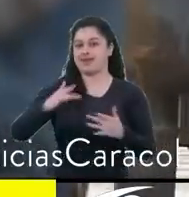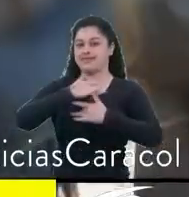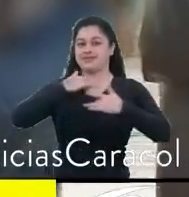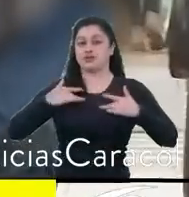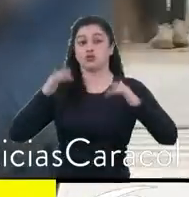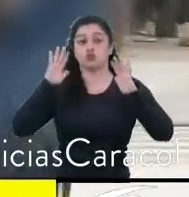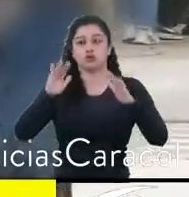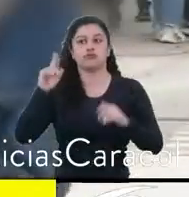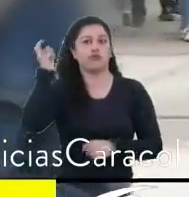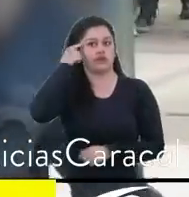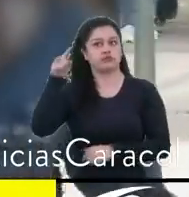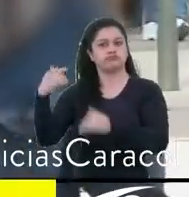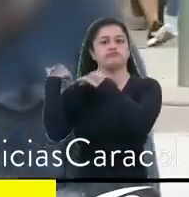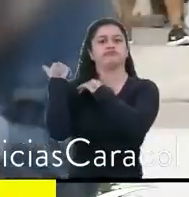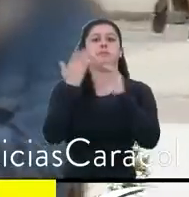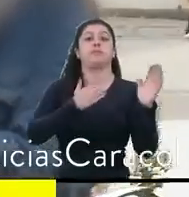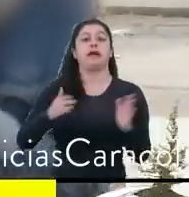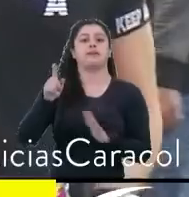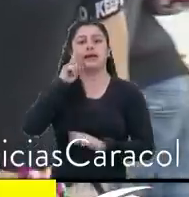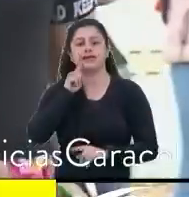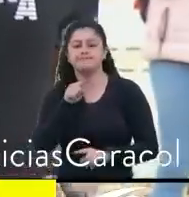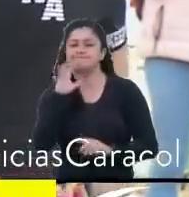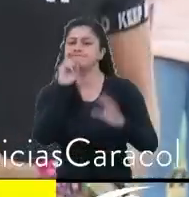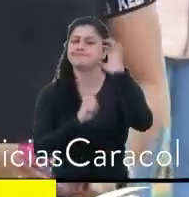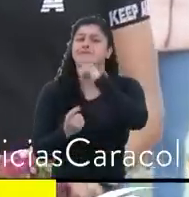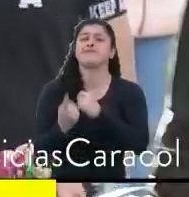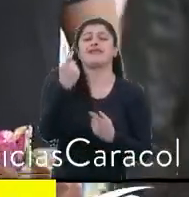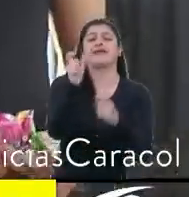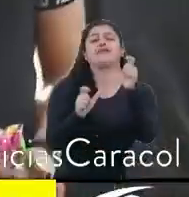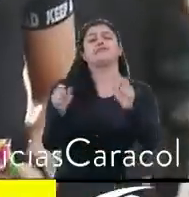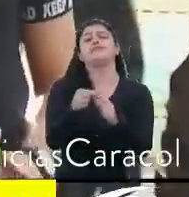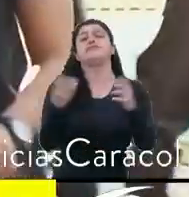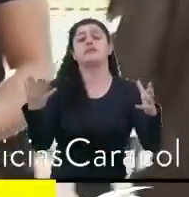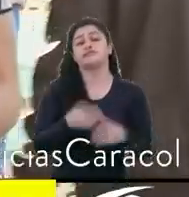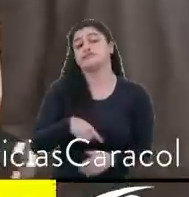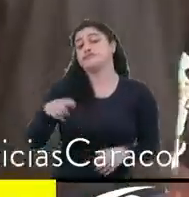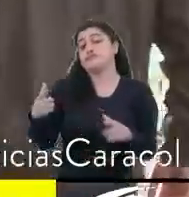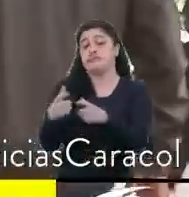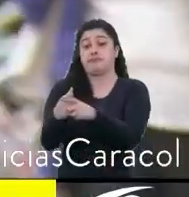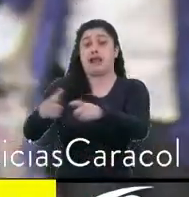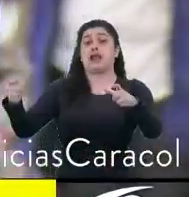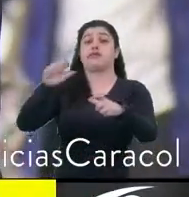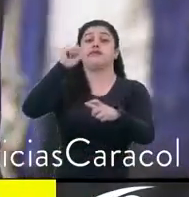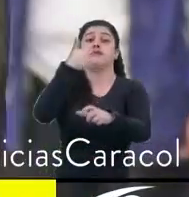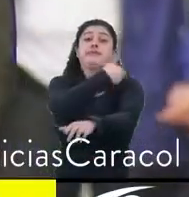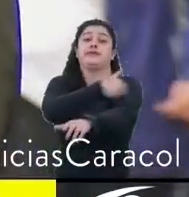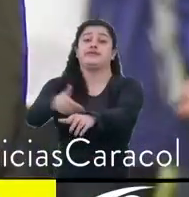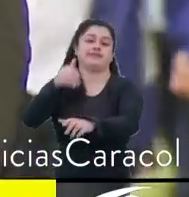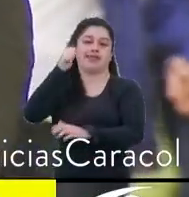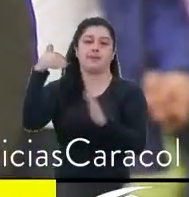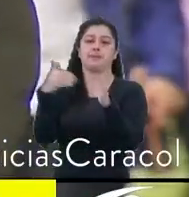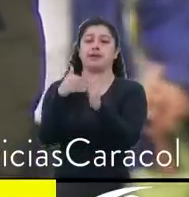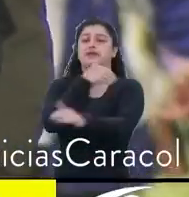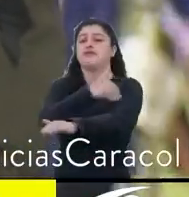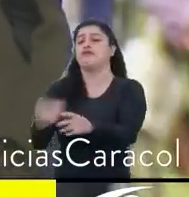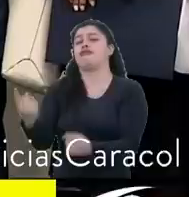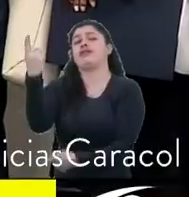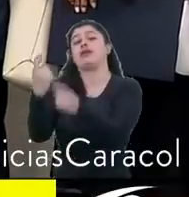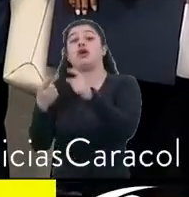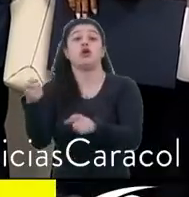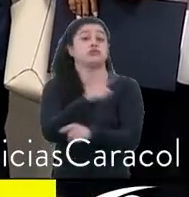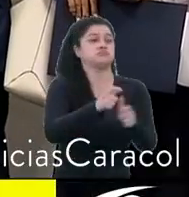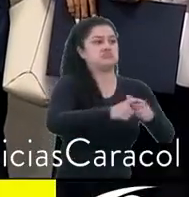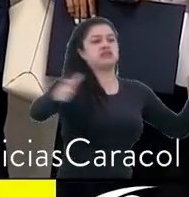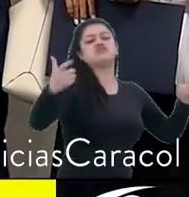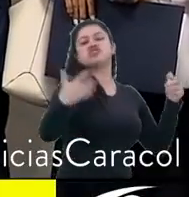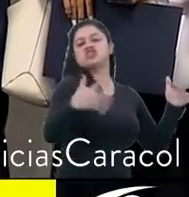hay una piedra en el camino. 10 millones de colombianos que le han dicho no al biológico y que podrían llevar a que el gobierno no pueda cumplir.